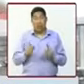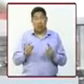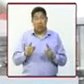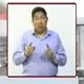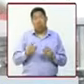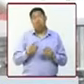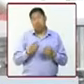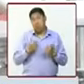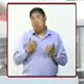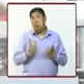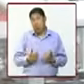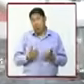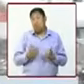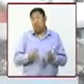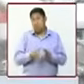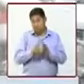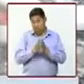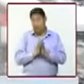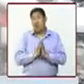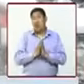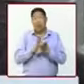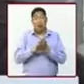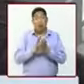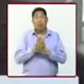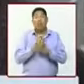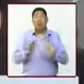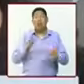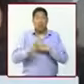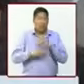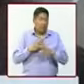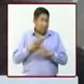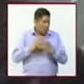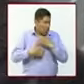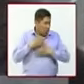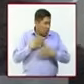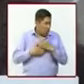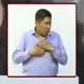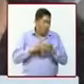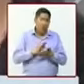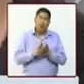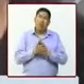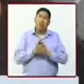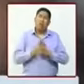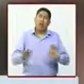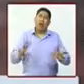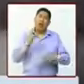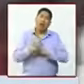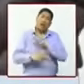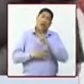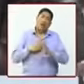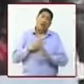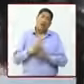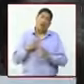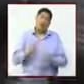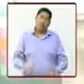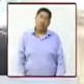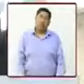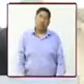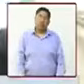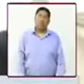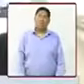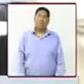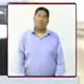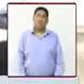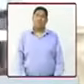de más el hecho de pedir la paz mundial. Desear que haya paz, paz mundial.